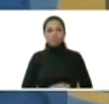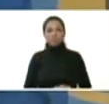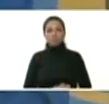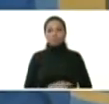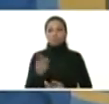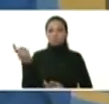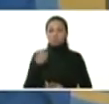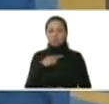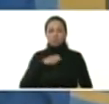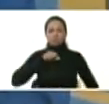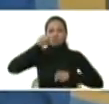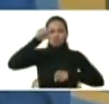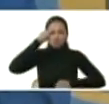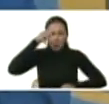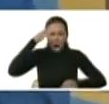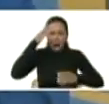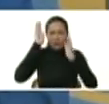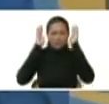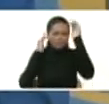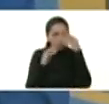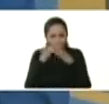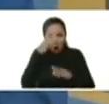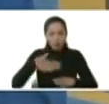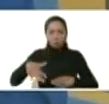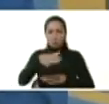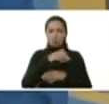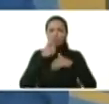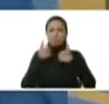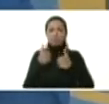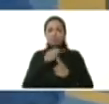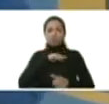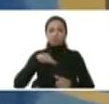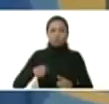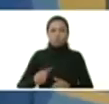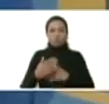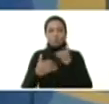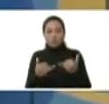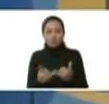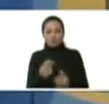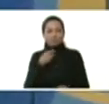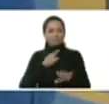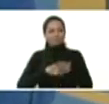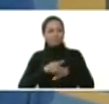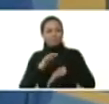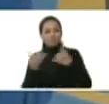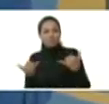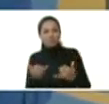vino heroicamente a atender al pueblo. Y nosotros que estábamos en aquella época,